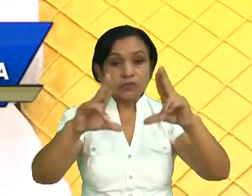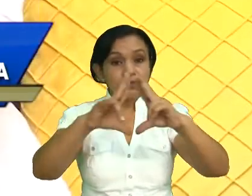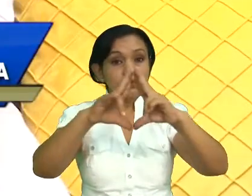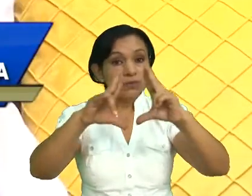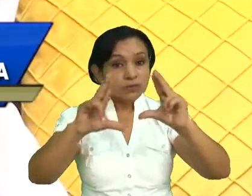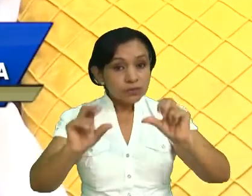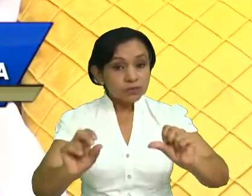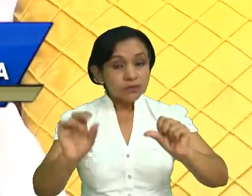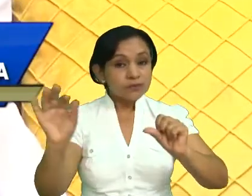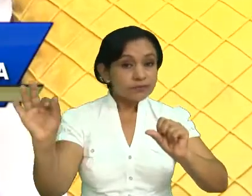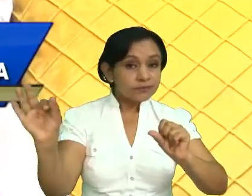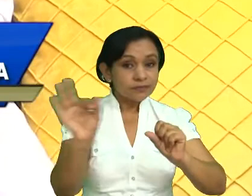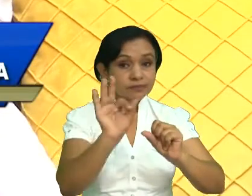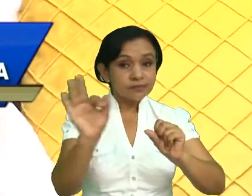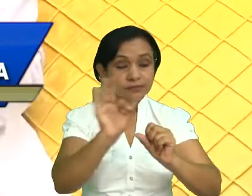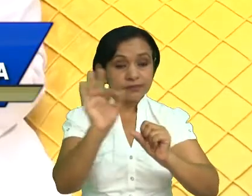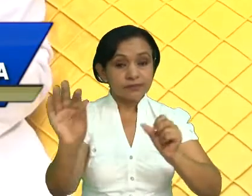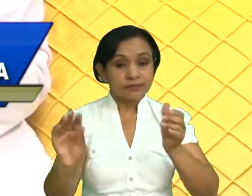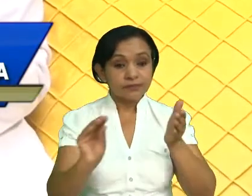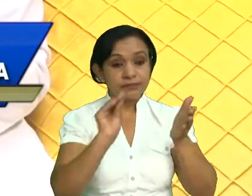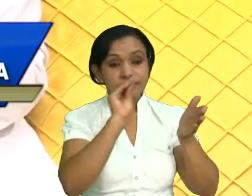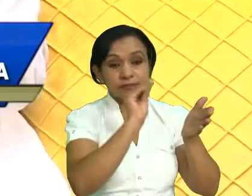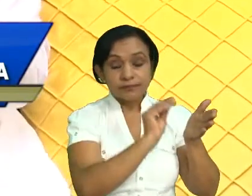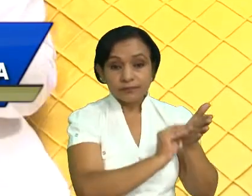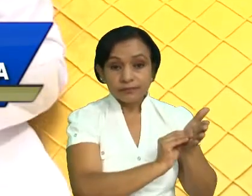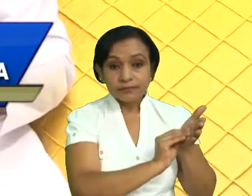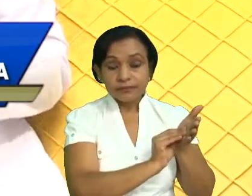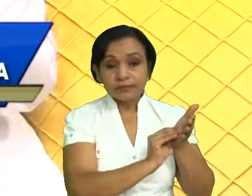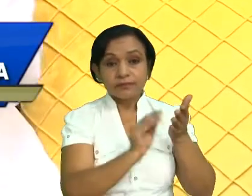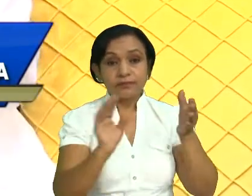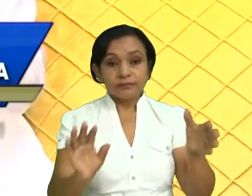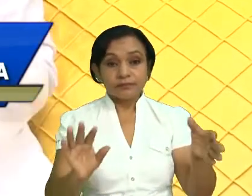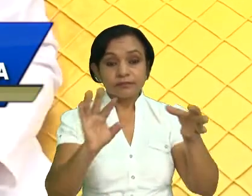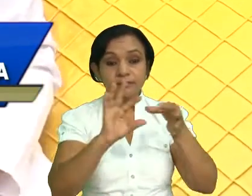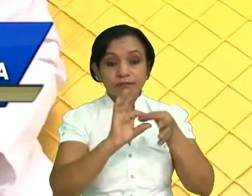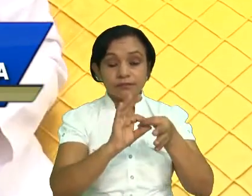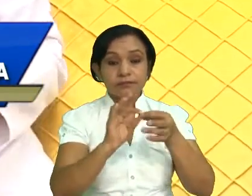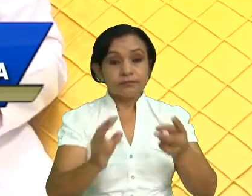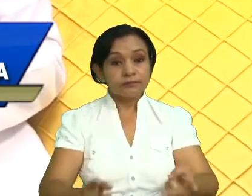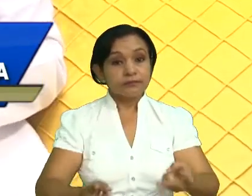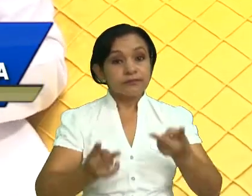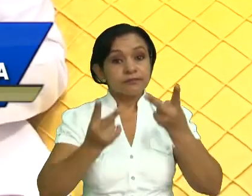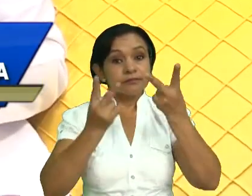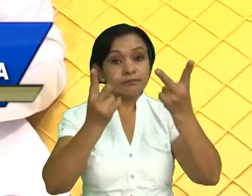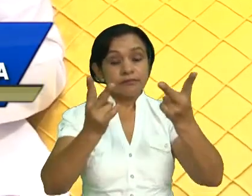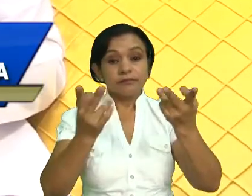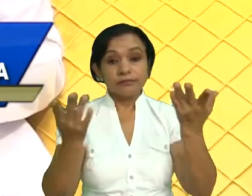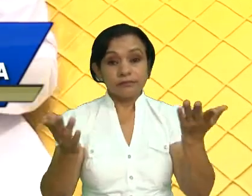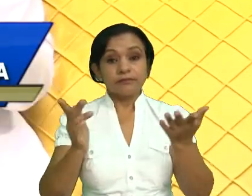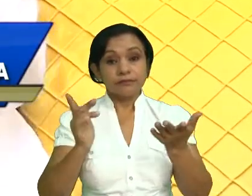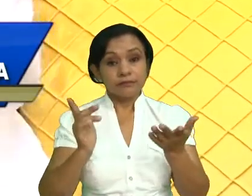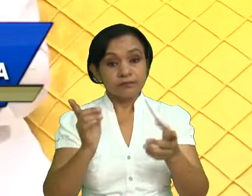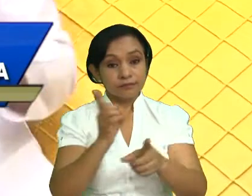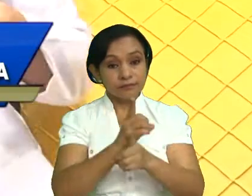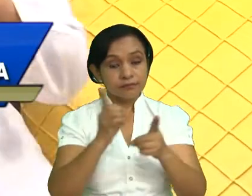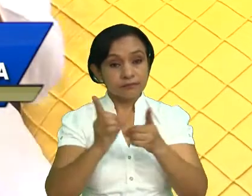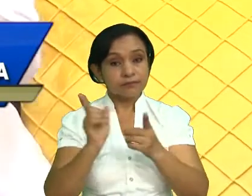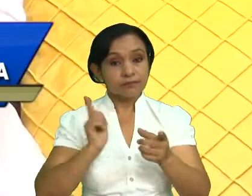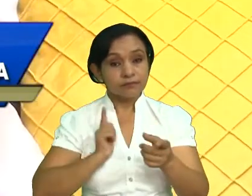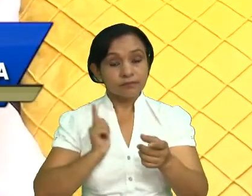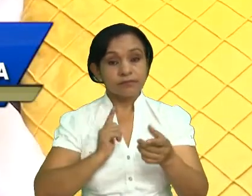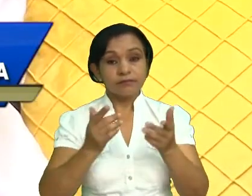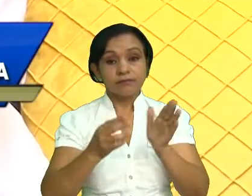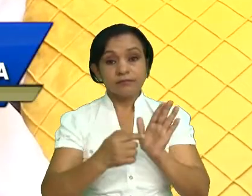nicaragüense esas medidas. Incorporar esas medidas como parte de los elementos de vida que nosotros tenemos que tener. Entonces, vienen